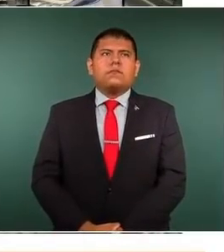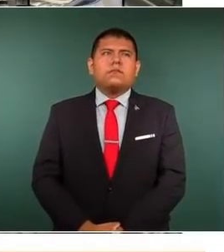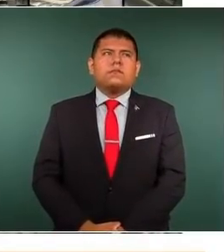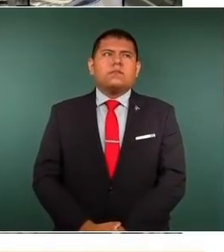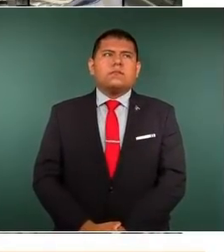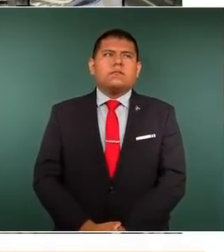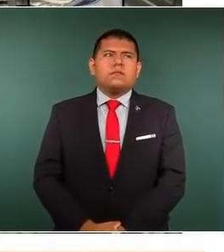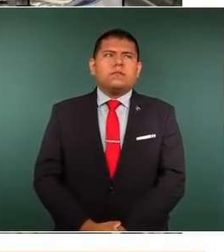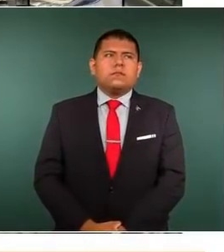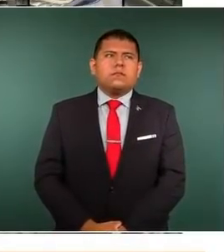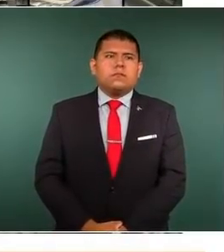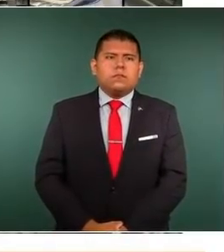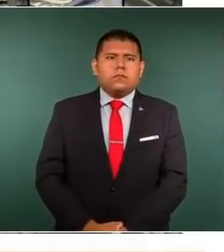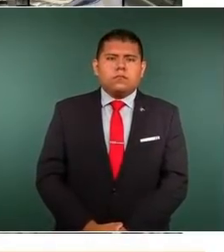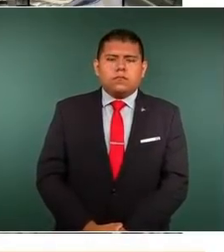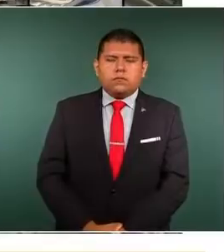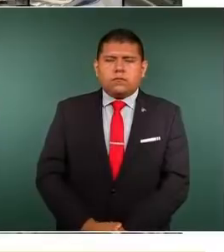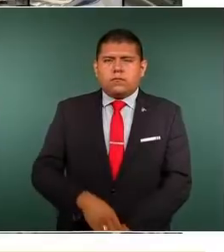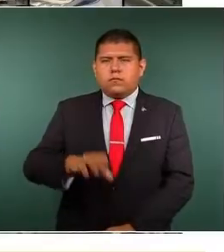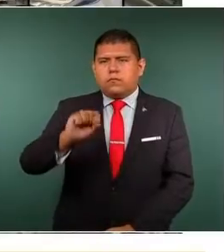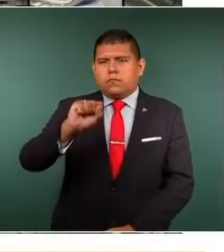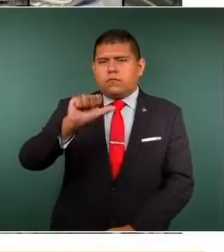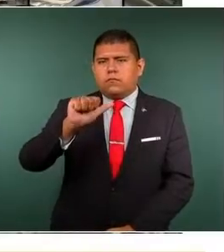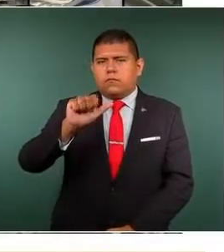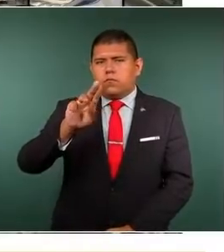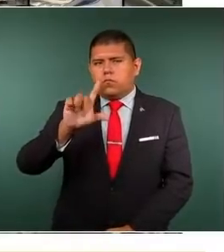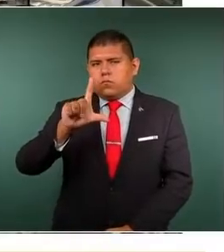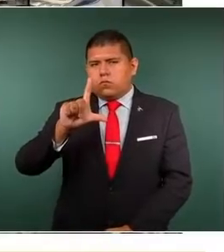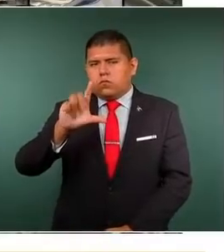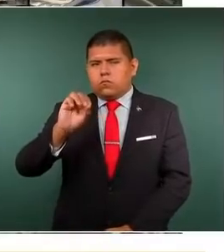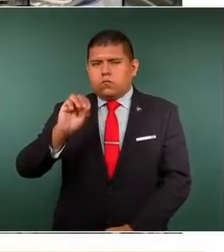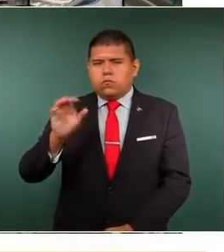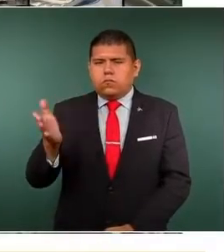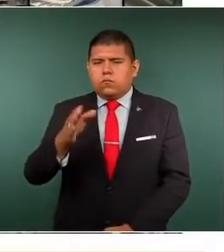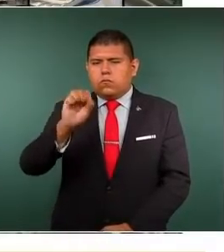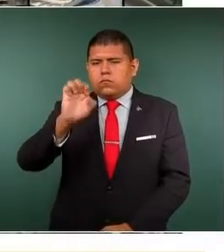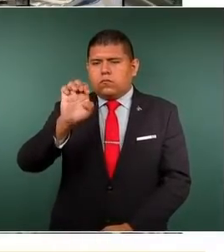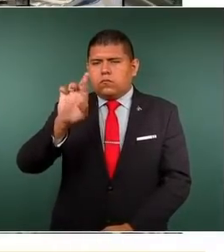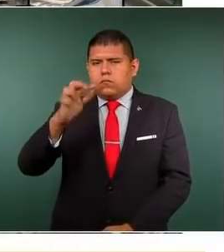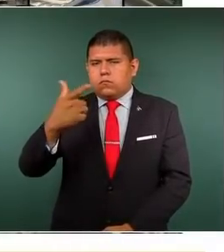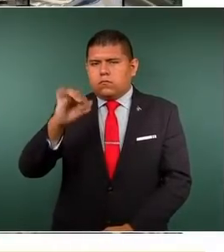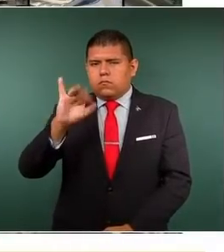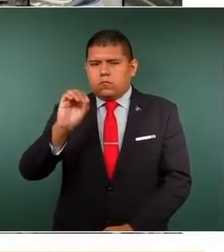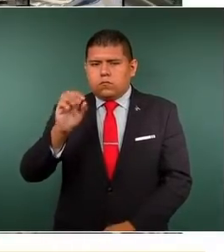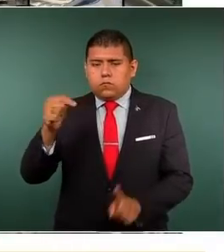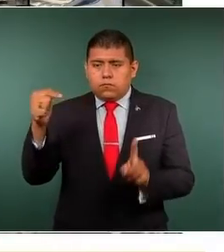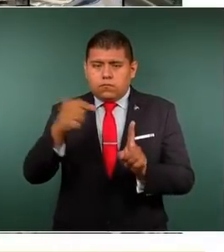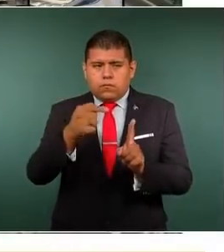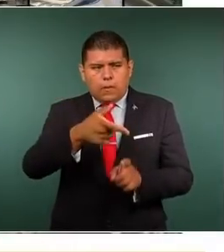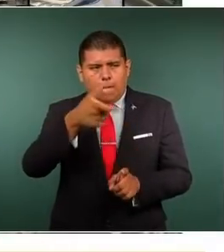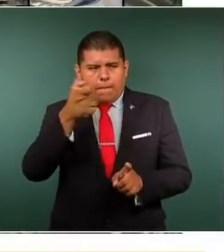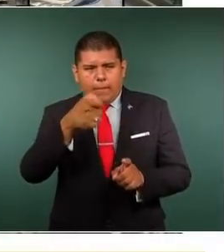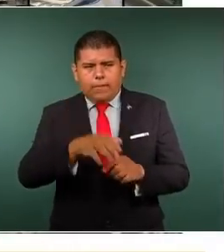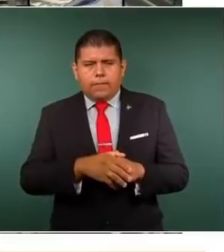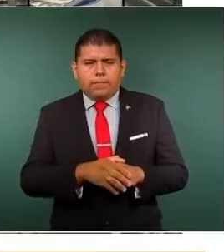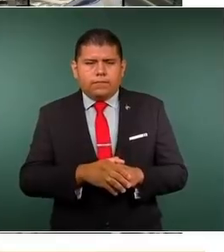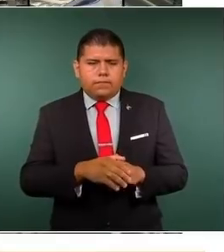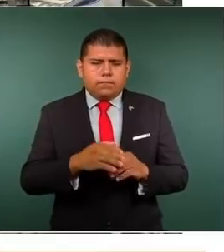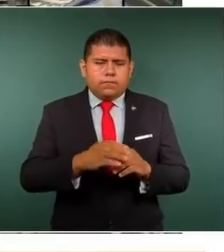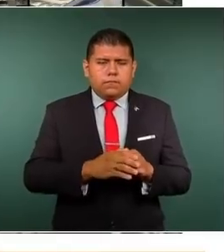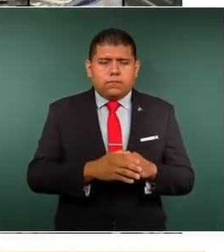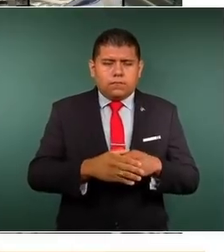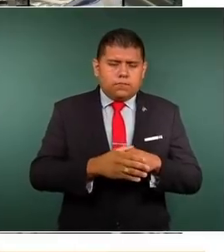paulo sergio el cebolla es el lesionado con arma de fuego el ésta